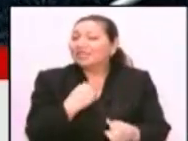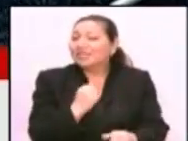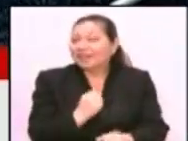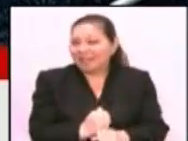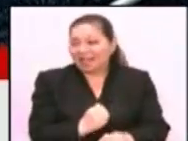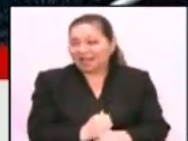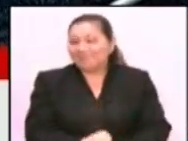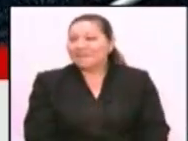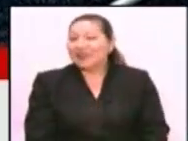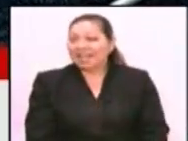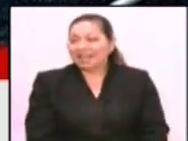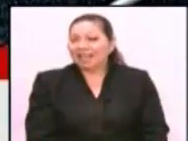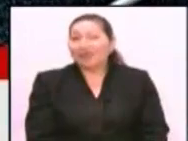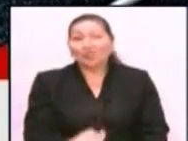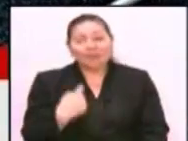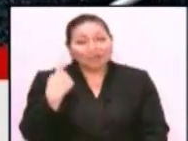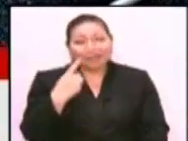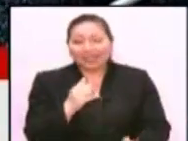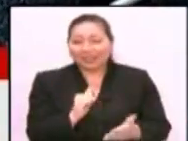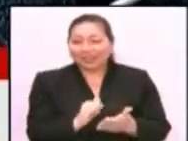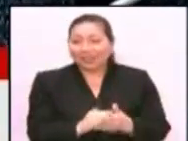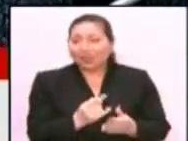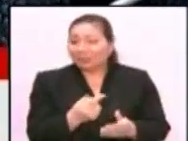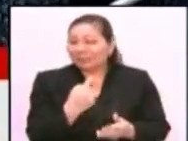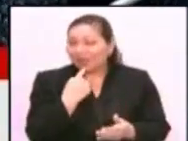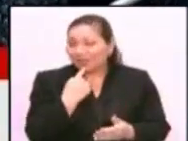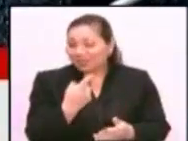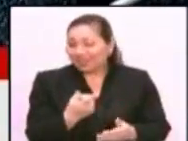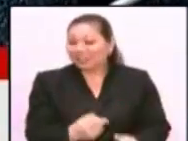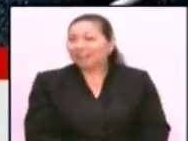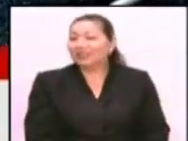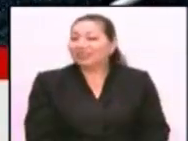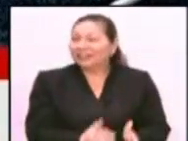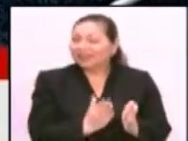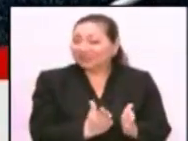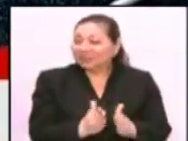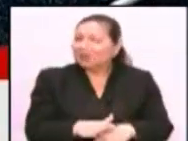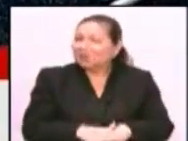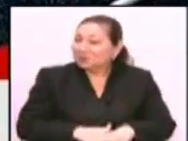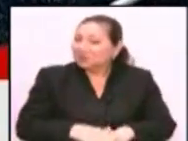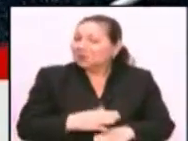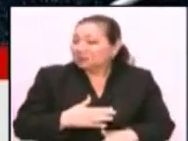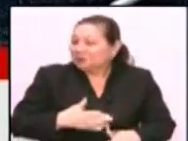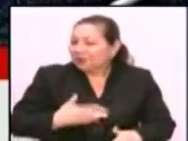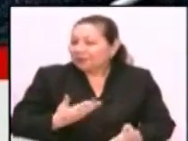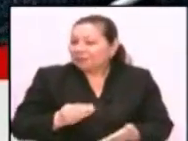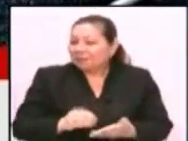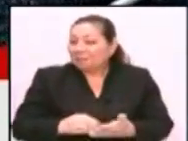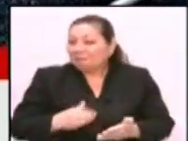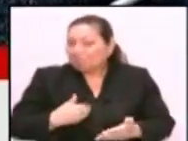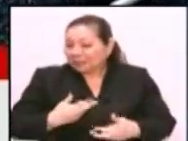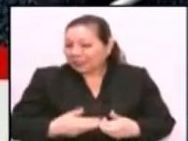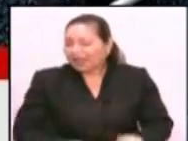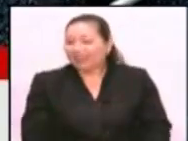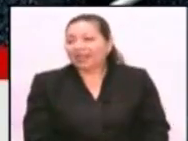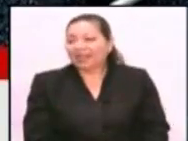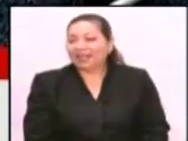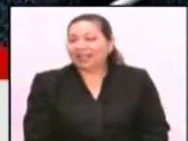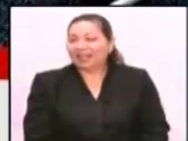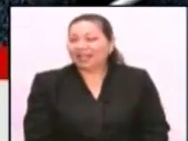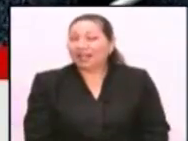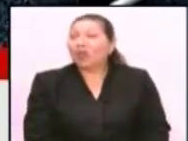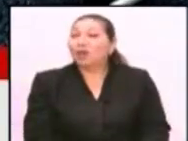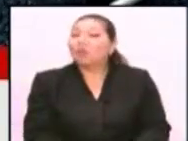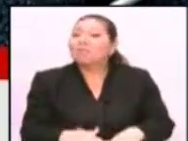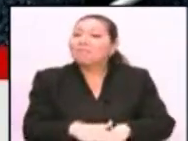trabajar. Yo pienso que así como dice la señorita, que hay organismos que se pueden motivar para que puedan haber...